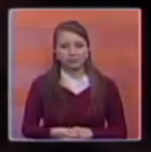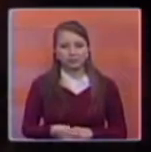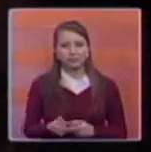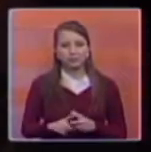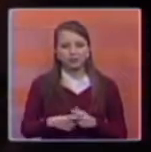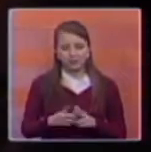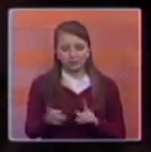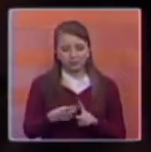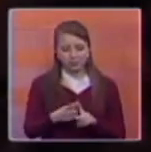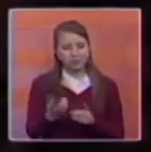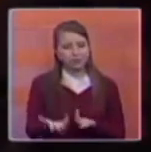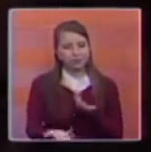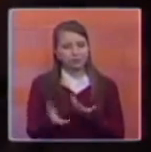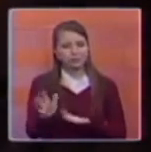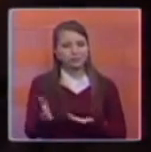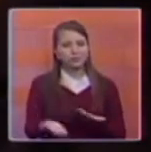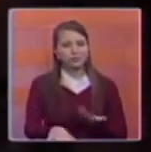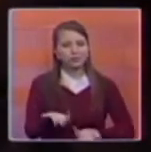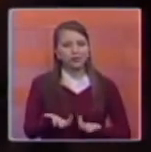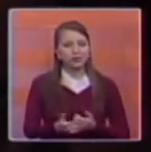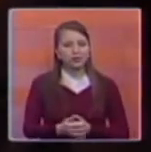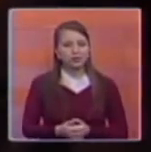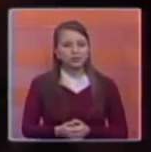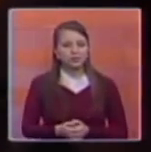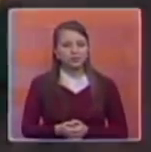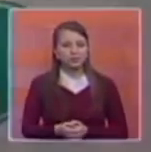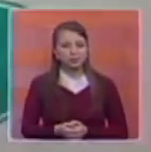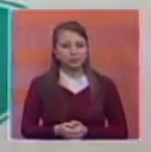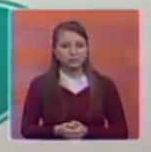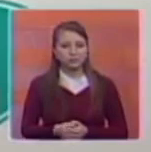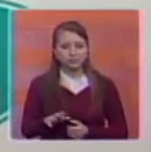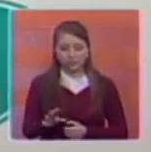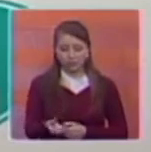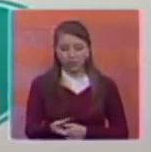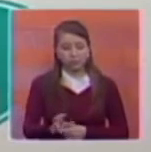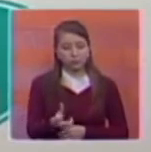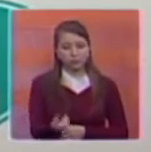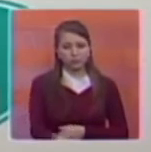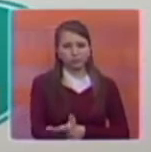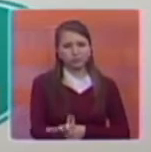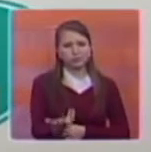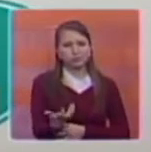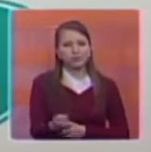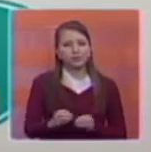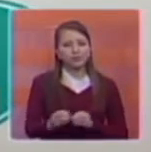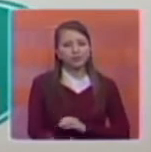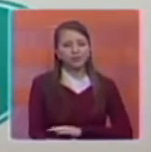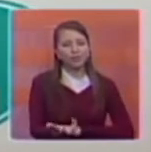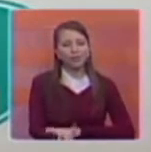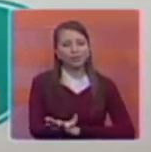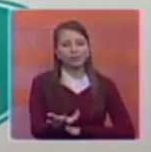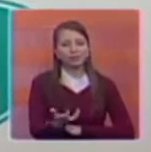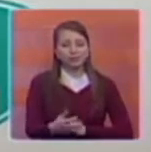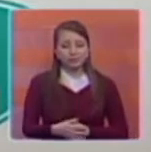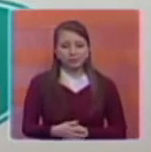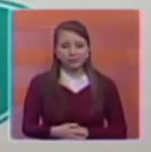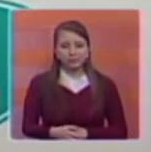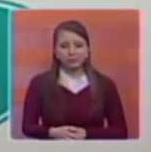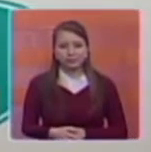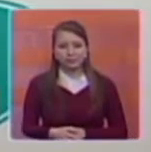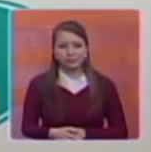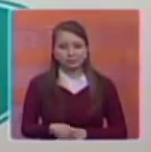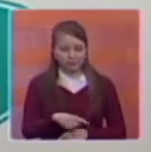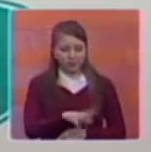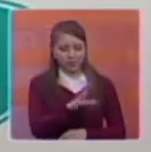momento. Vamos a apagar esta hornilla, la voy a subir. Y esta hornilla la voy a